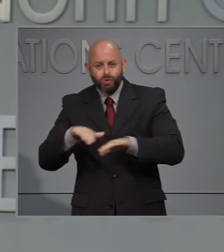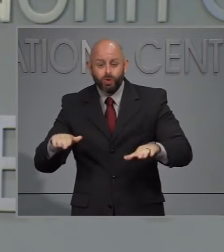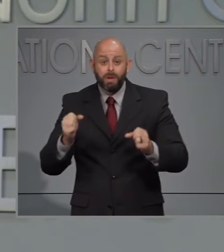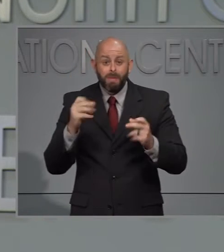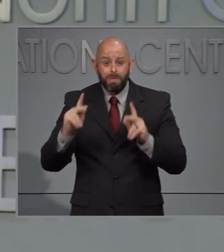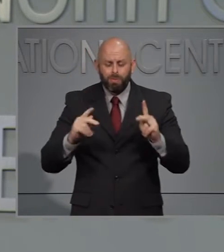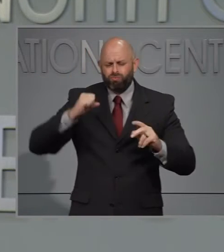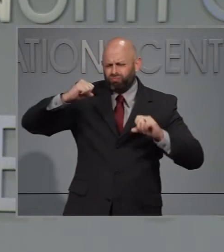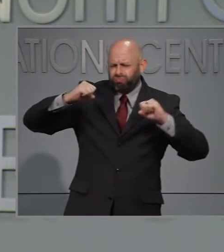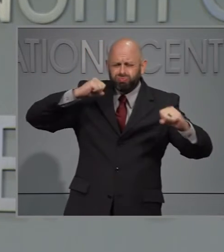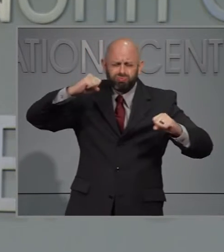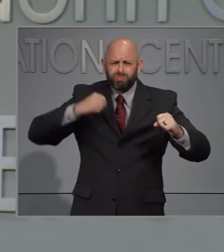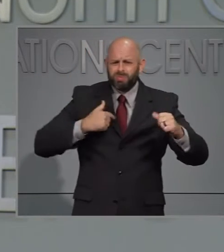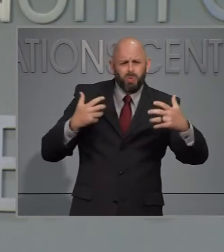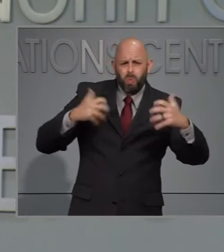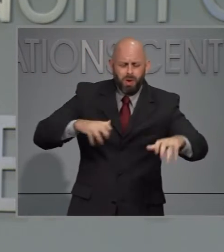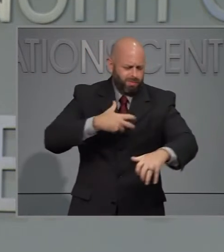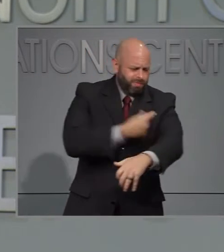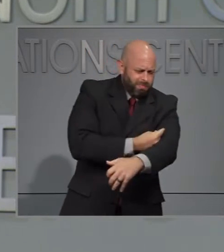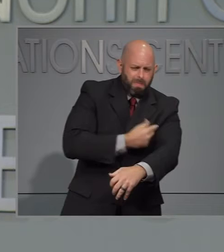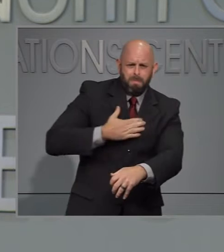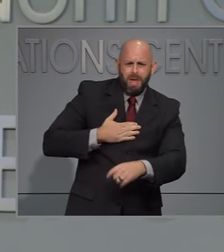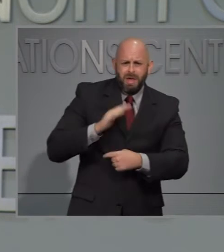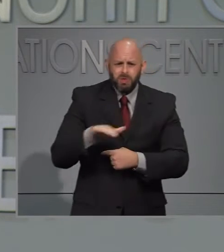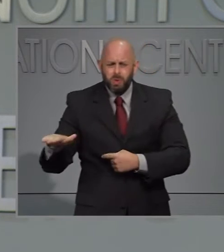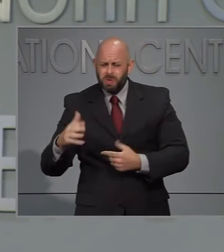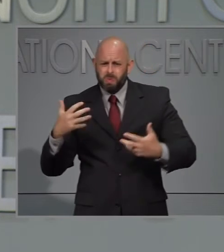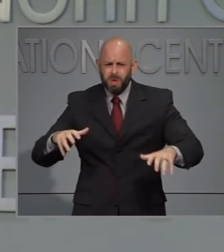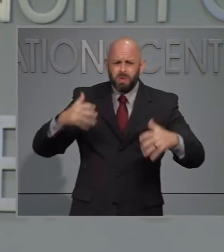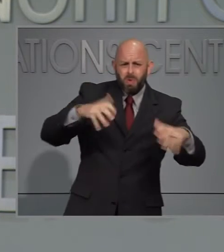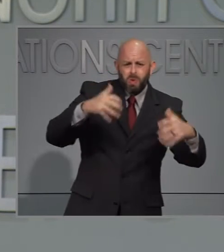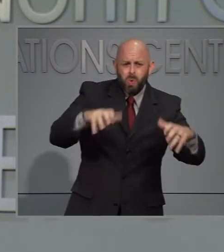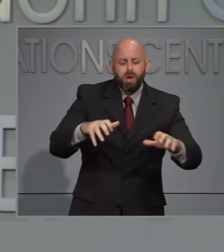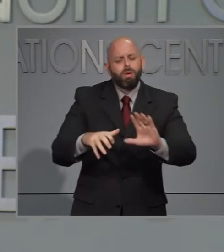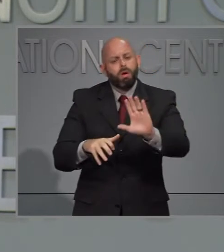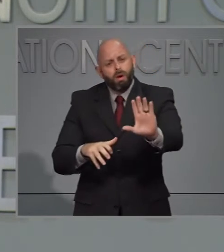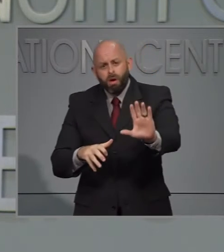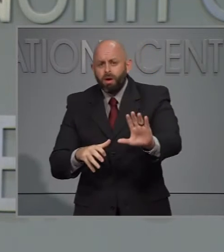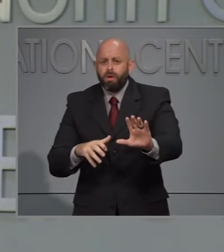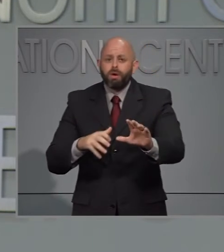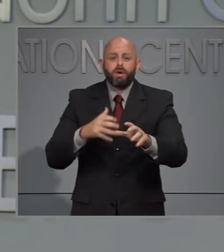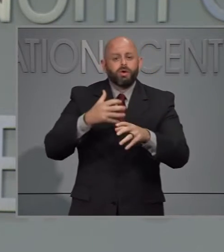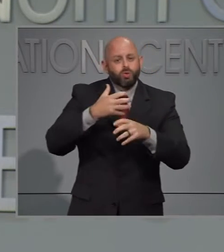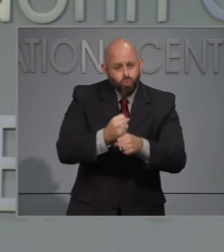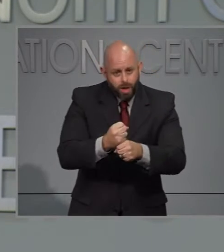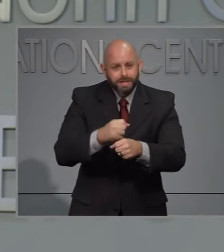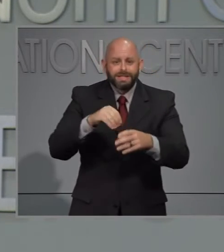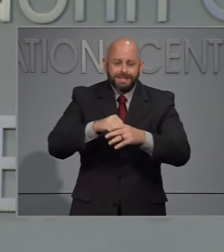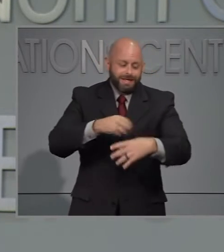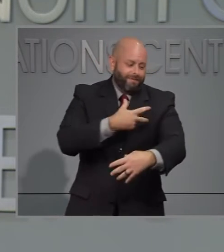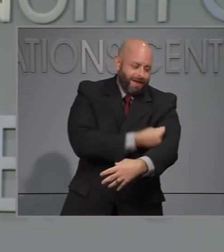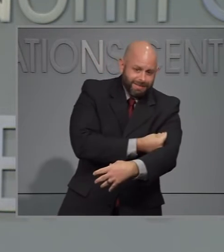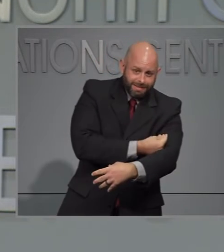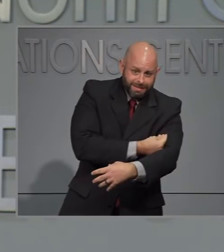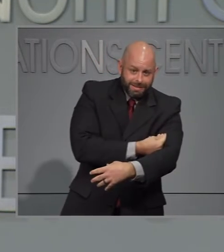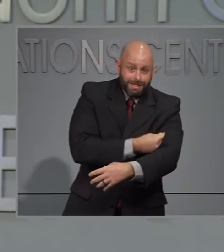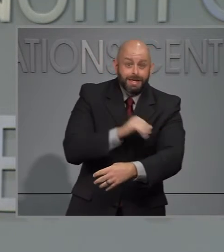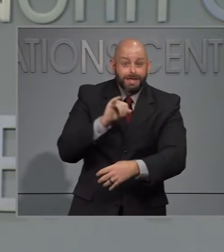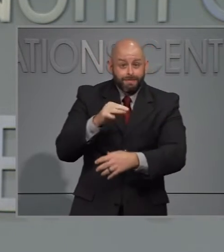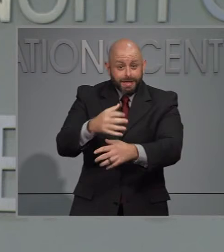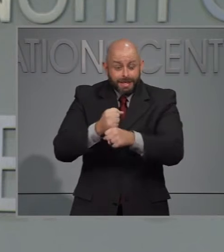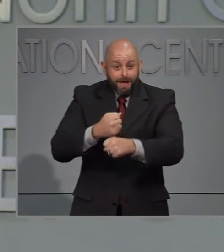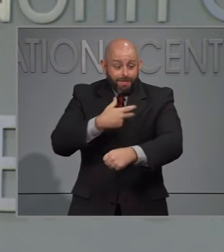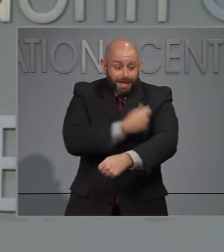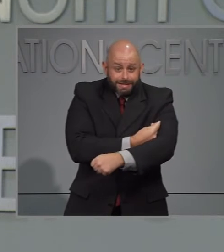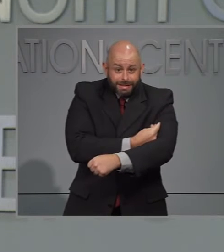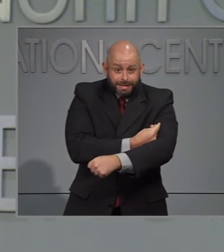cuidar la salud de las personas y de toda nuestra población. Entonces, al ponerse las cubrebocas, pero que usted va a recibir una vacuna para no solamente protegerse a